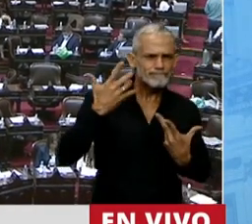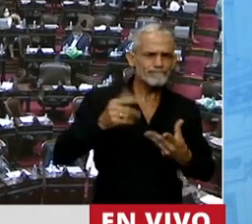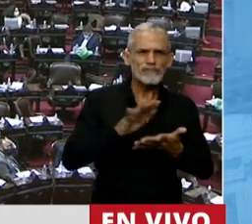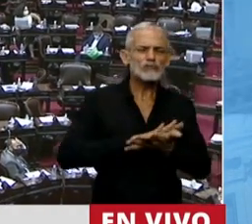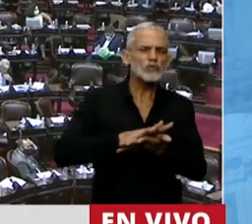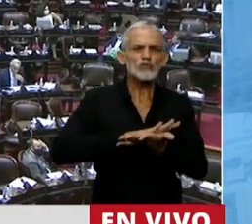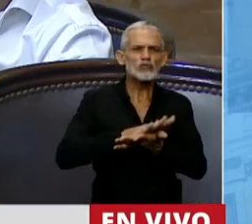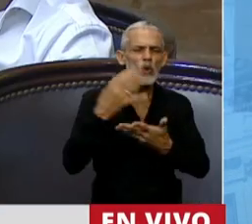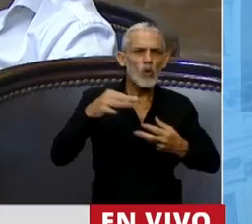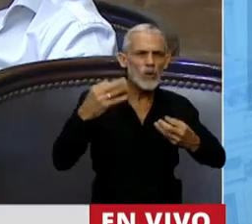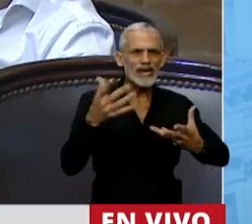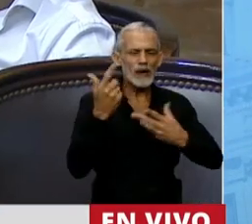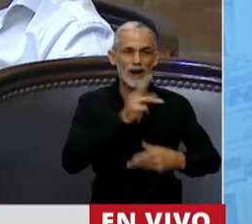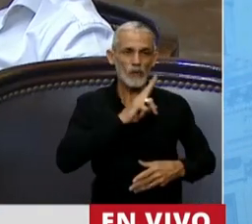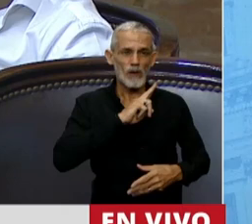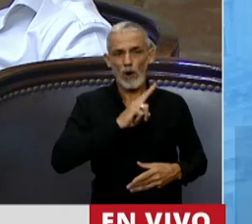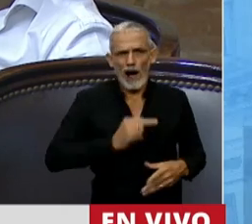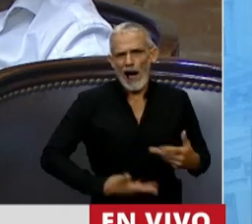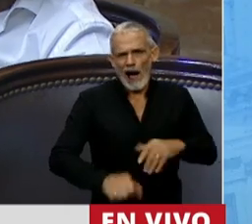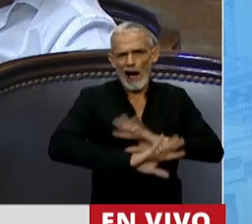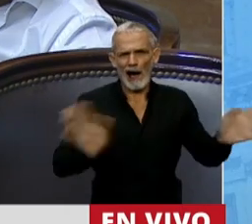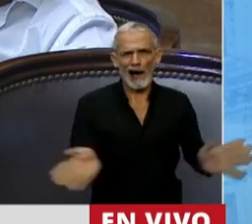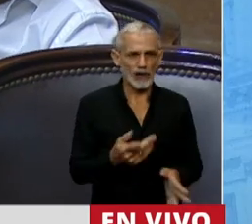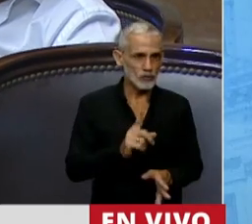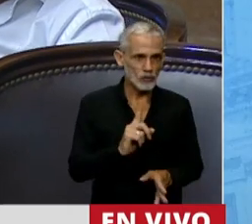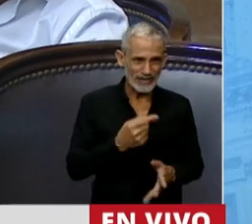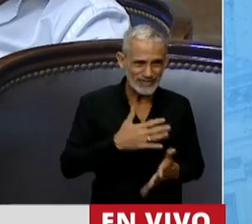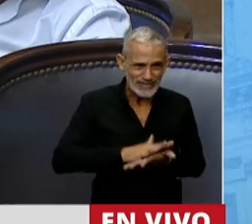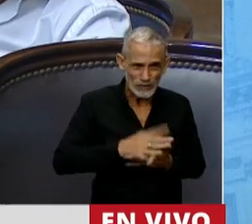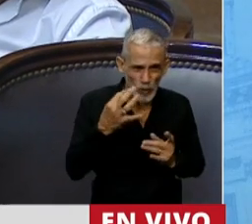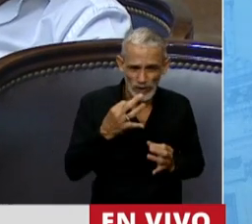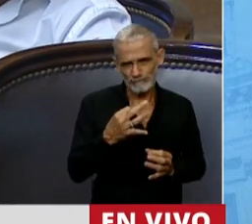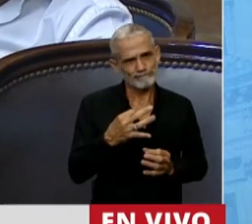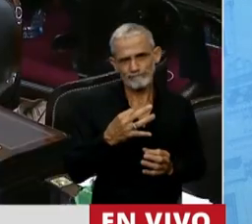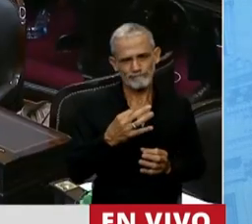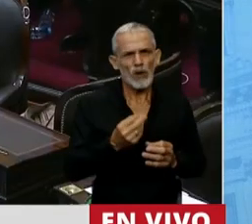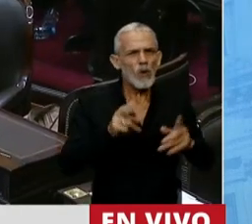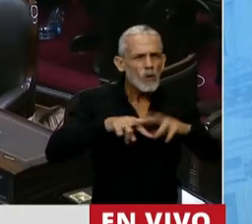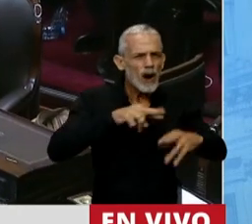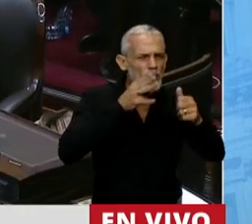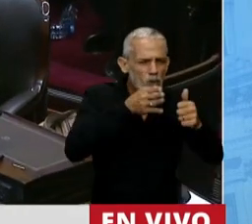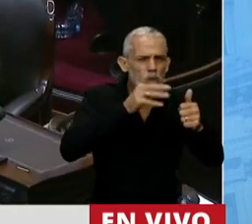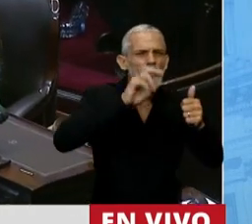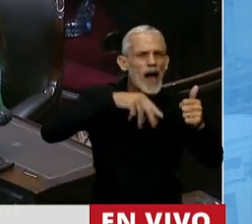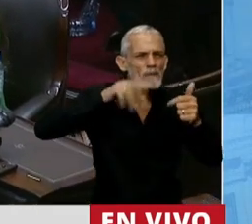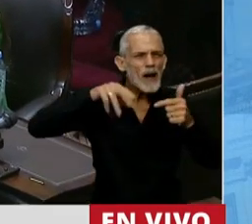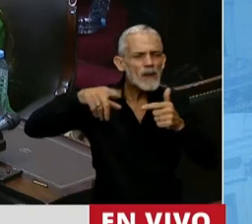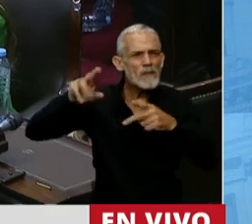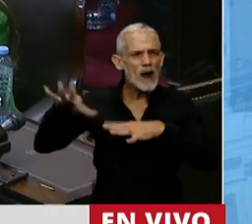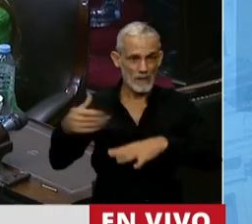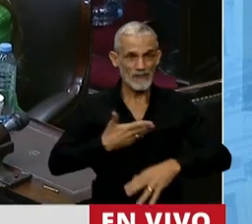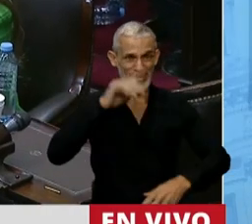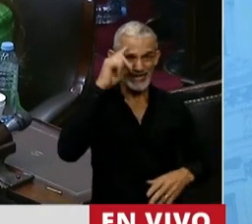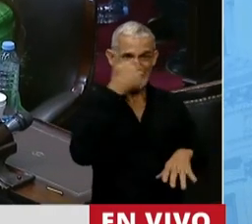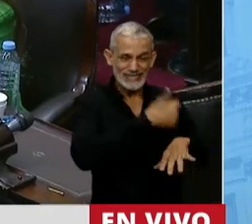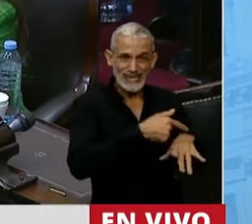única salida para una mujer sea la del aborto. Busquemos todas las alternativas posibles. El Estado